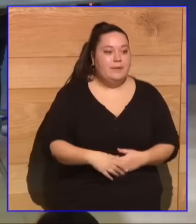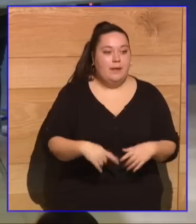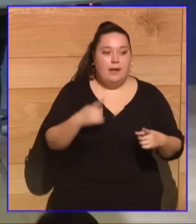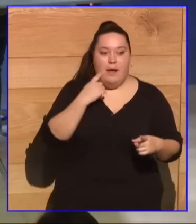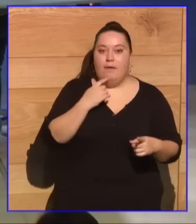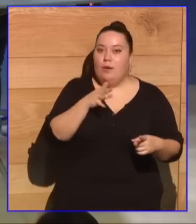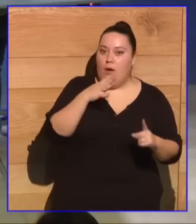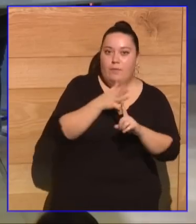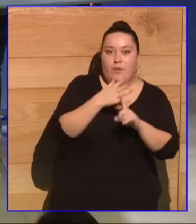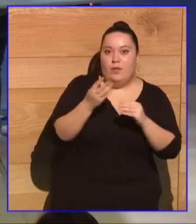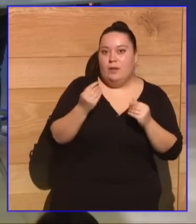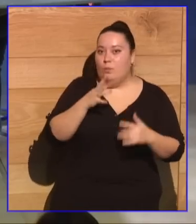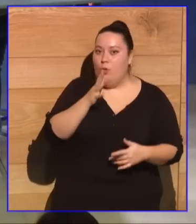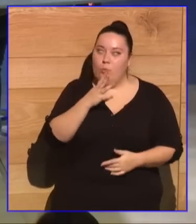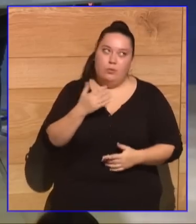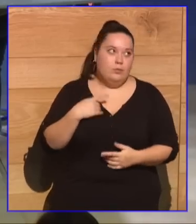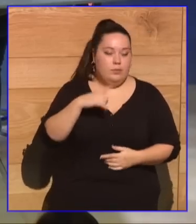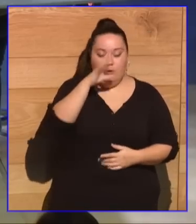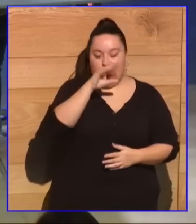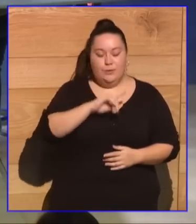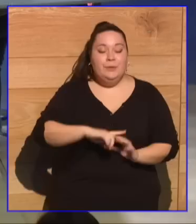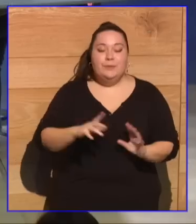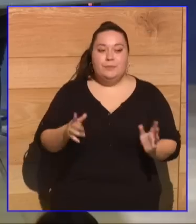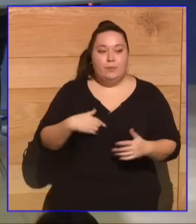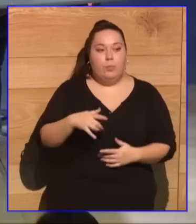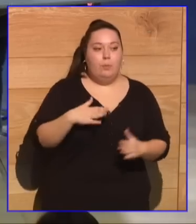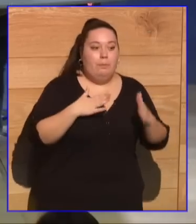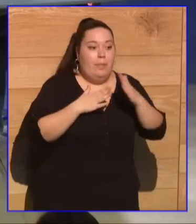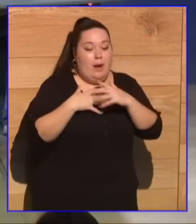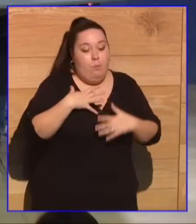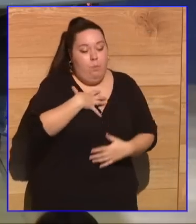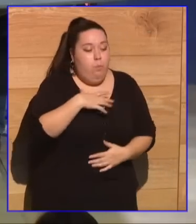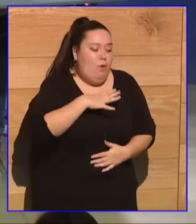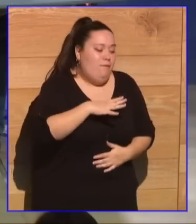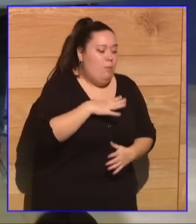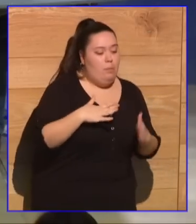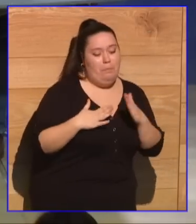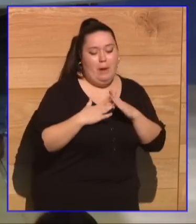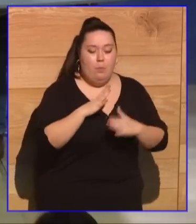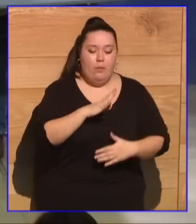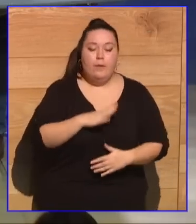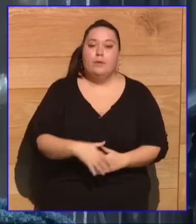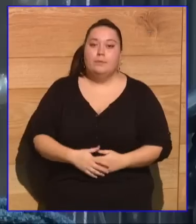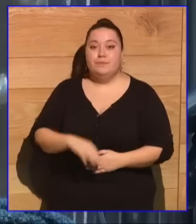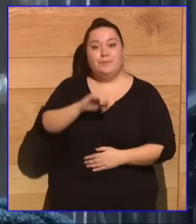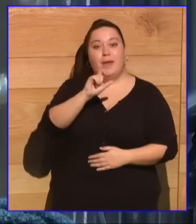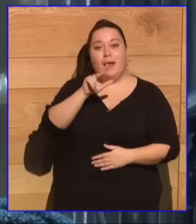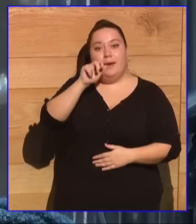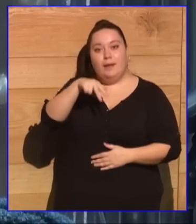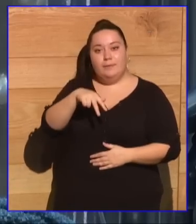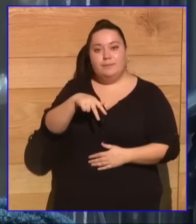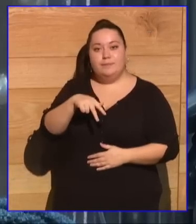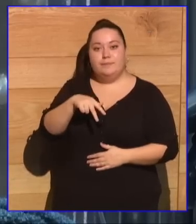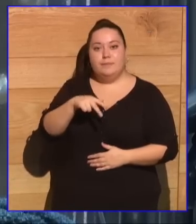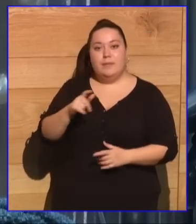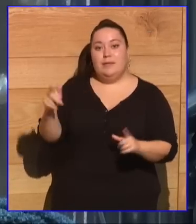de qué esta violencia? Hay un momento en que Podemos parar esto, por Dios. Alan Parker, mientras está rodando, que fue